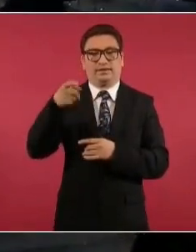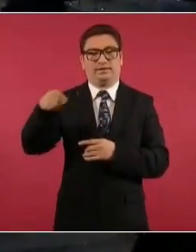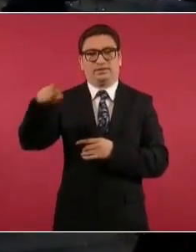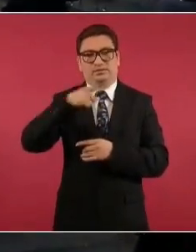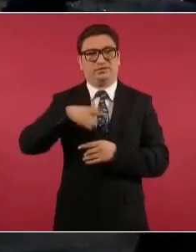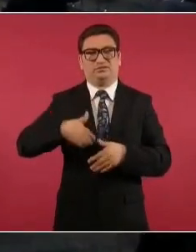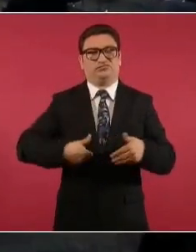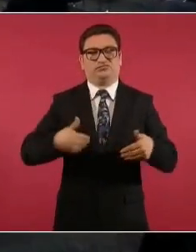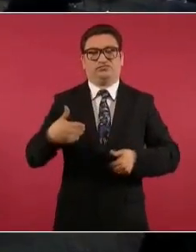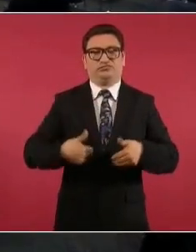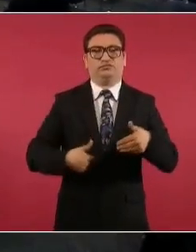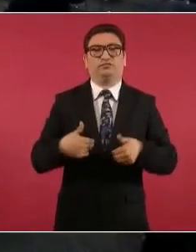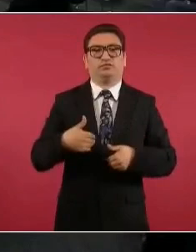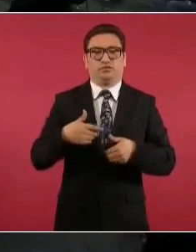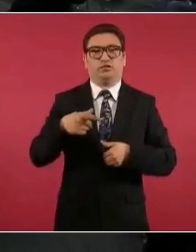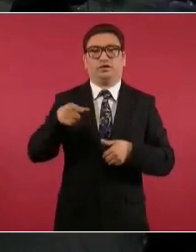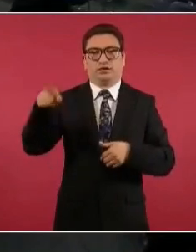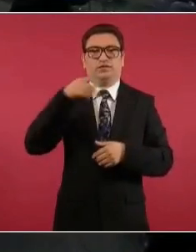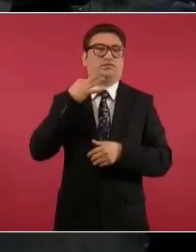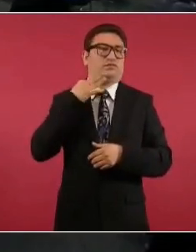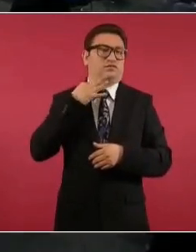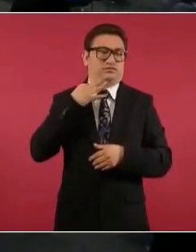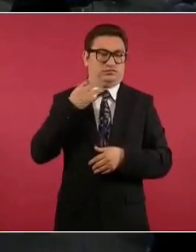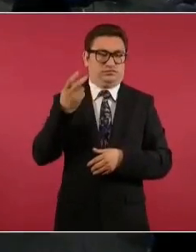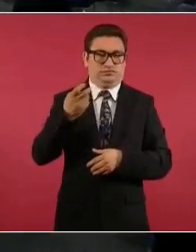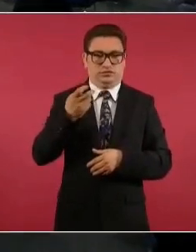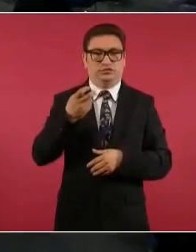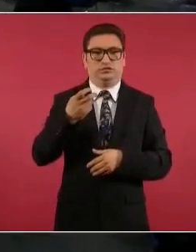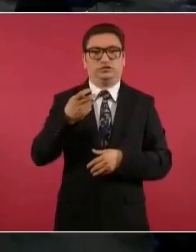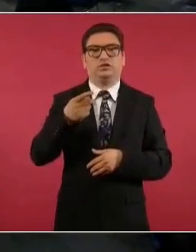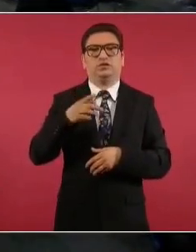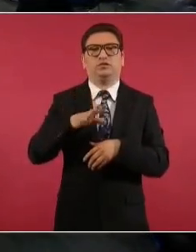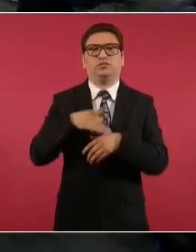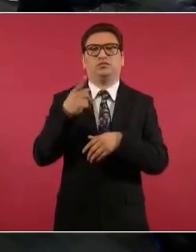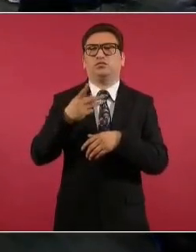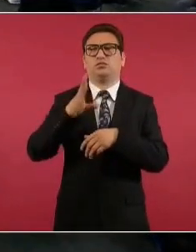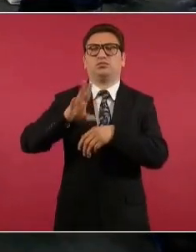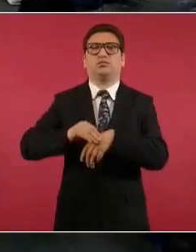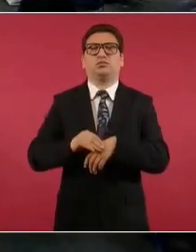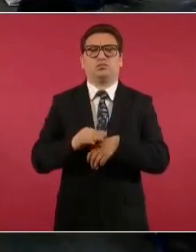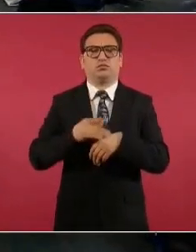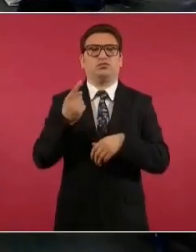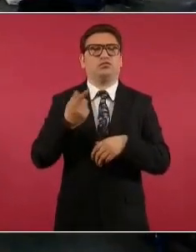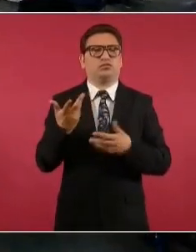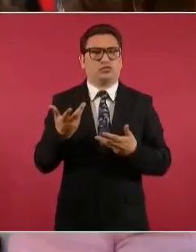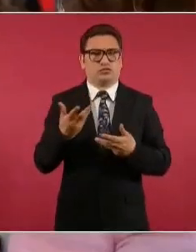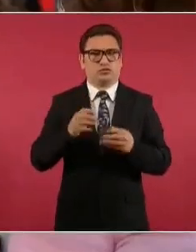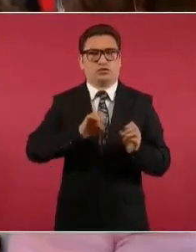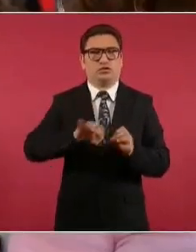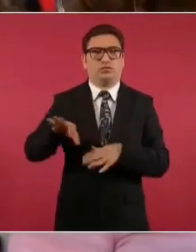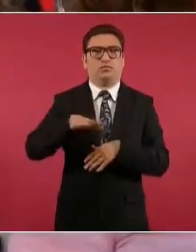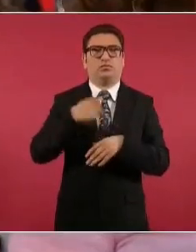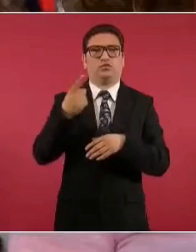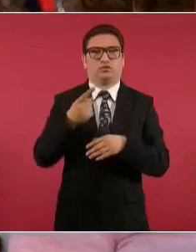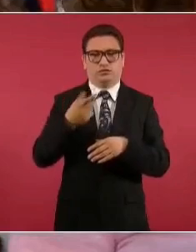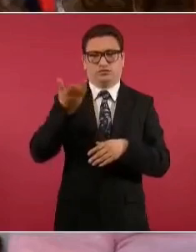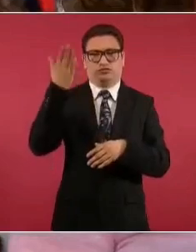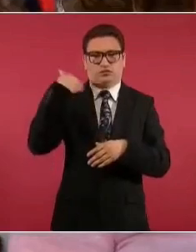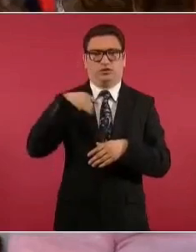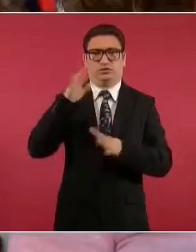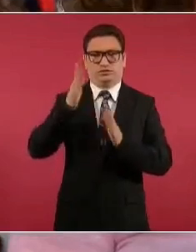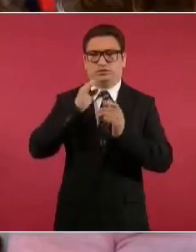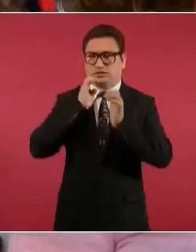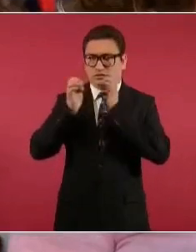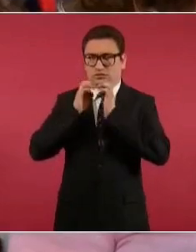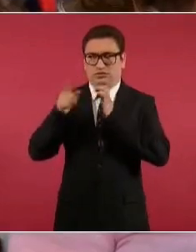inconformidad del fiscal. ¿Y por qué se permitió eso? He tenido algunas entrevistas